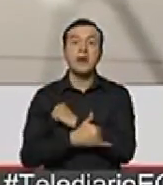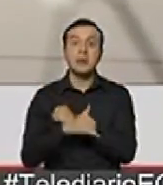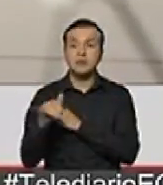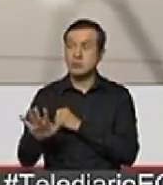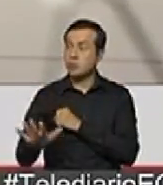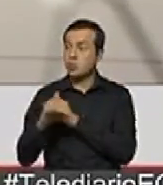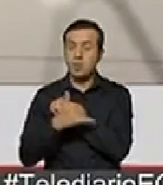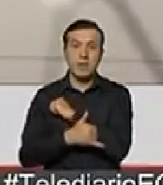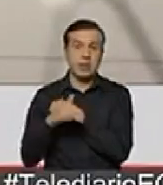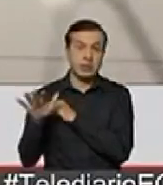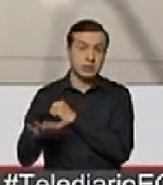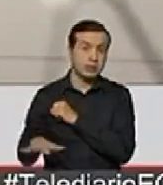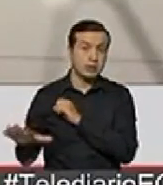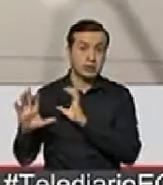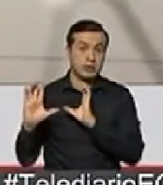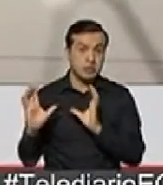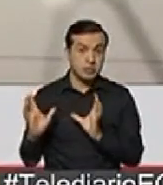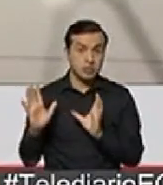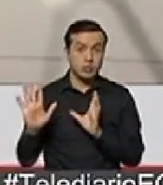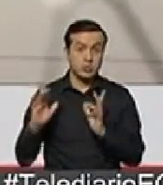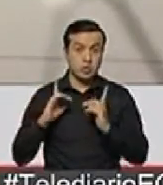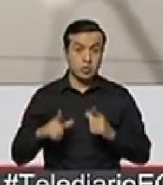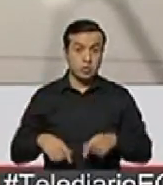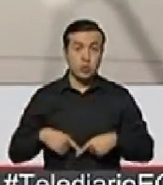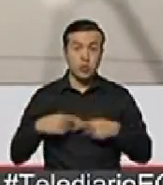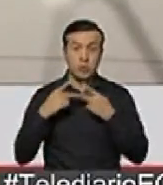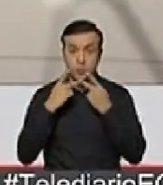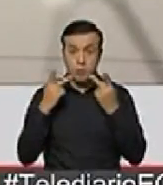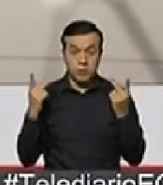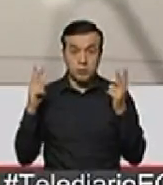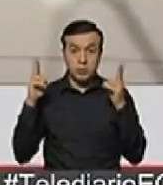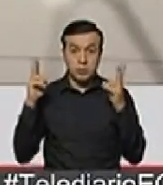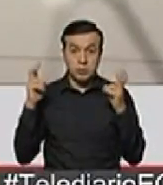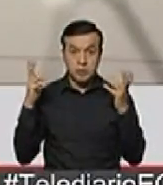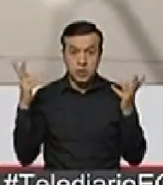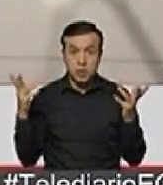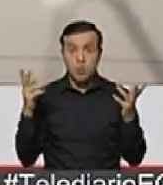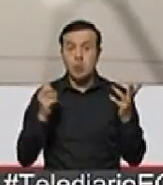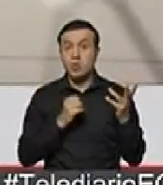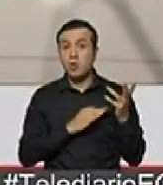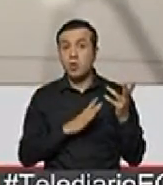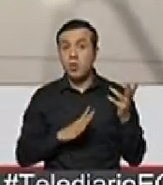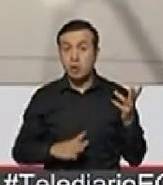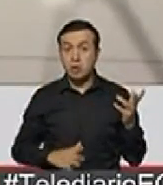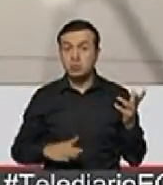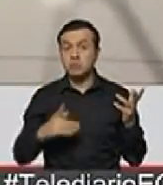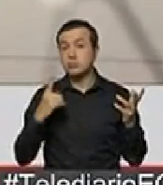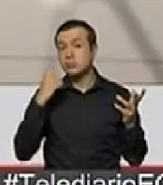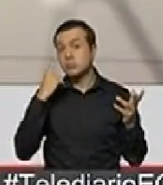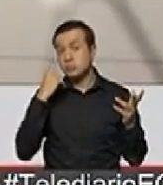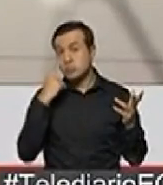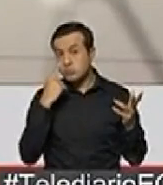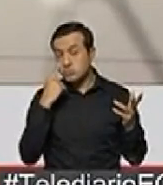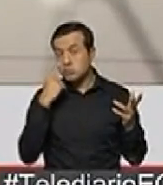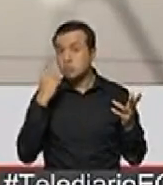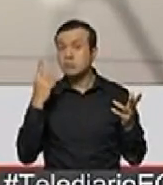cuya situación en salud pública, en términos de prevención, en términos